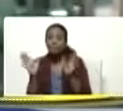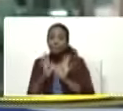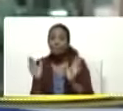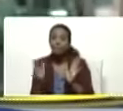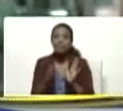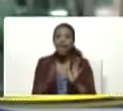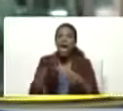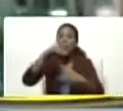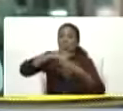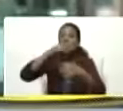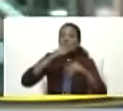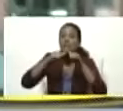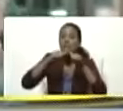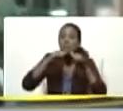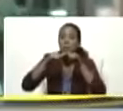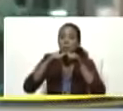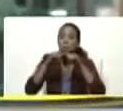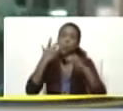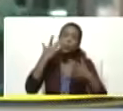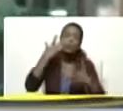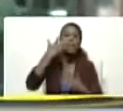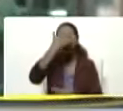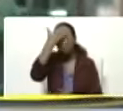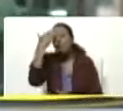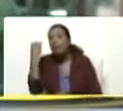Hay un dato que a veces se pasa, pues.